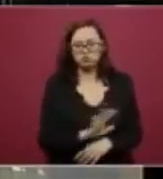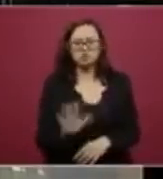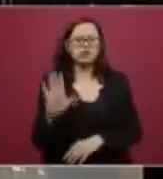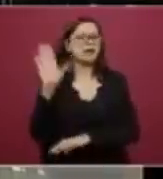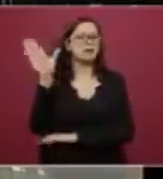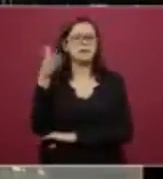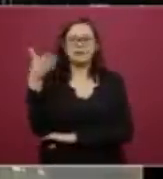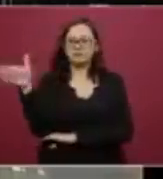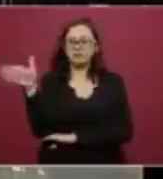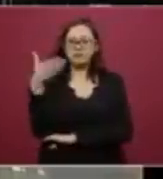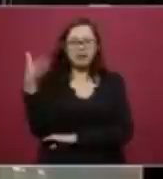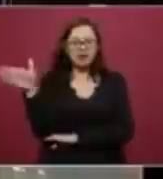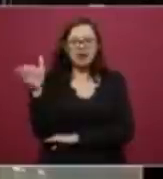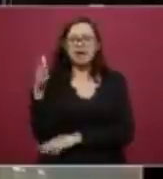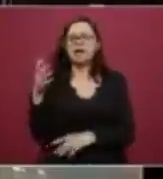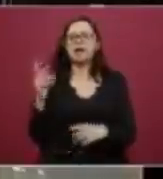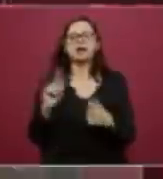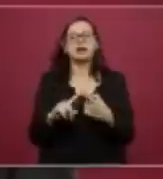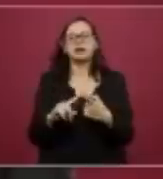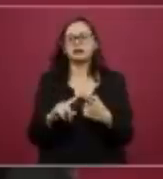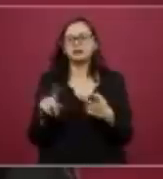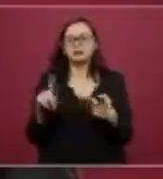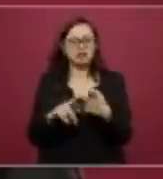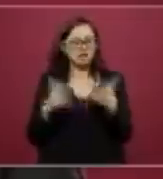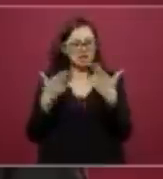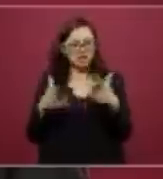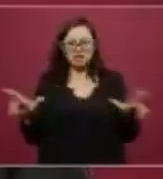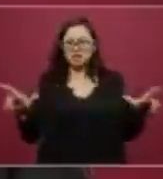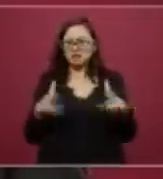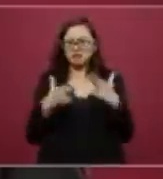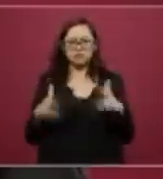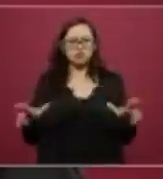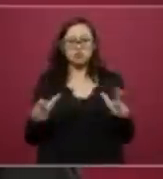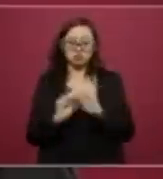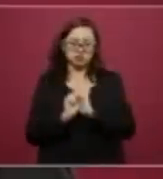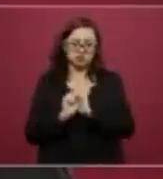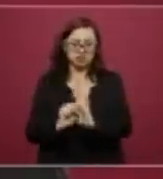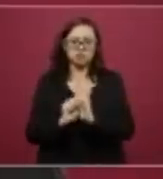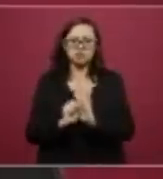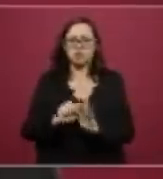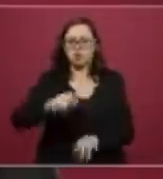bandera, ni el himno, los símbolos.